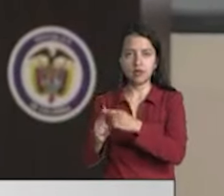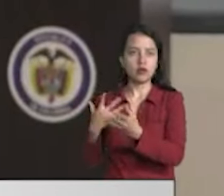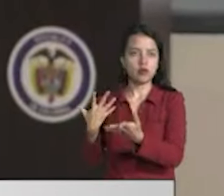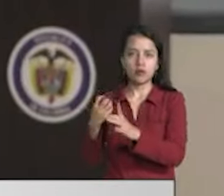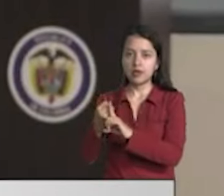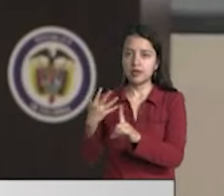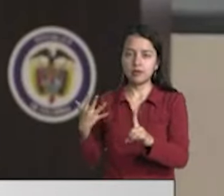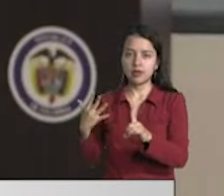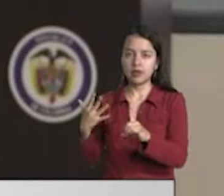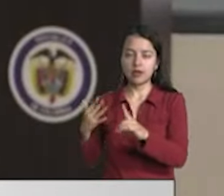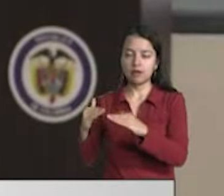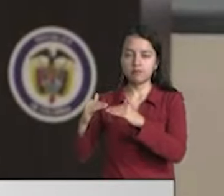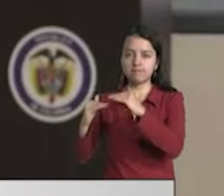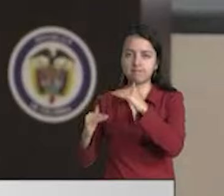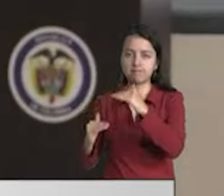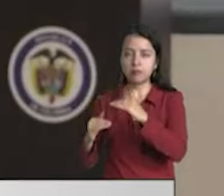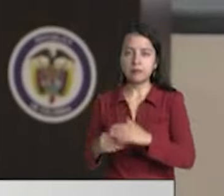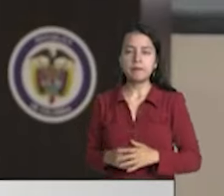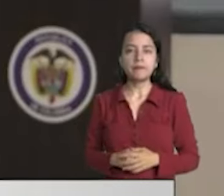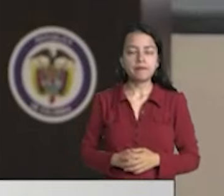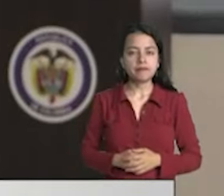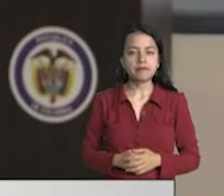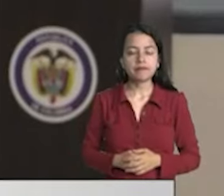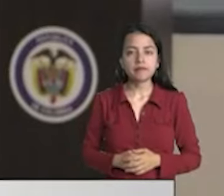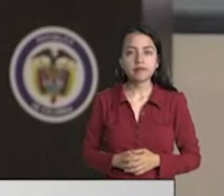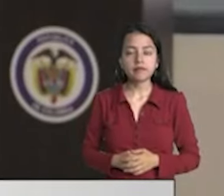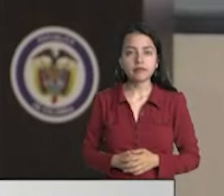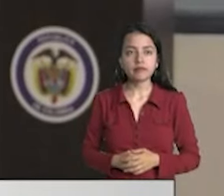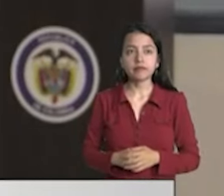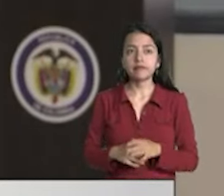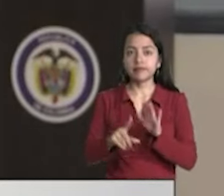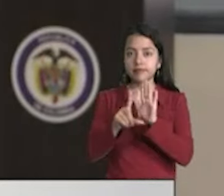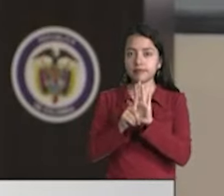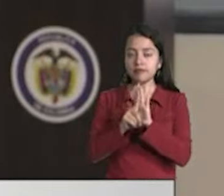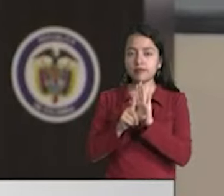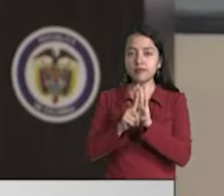de pensiones. Y por supuesto que a este proyecto de ley le quedan un